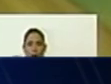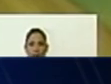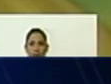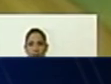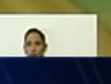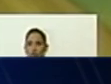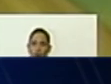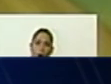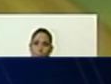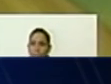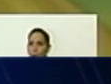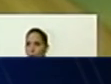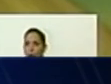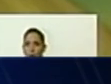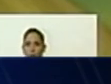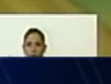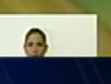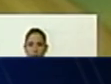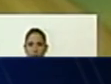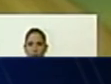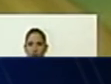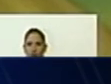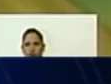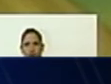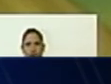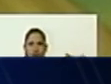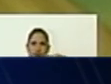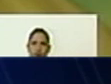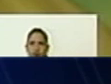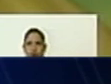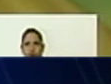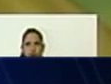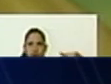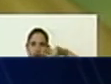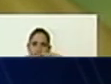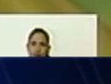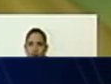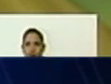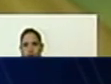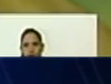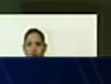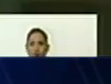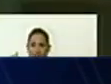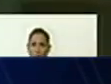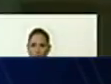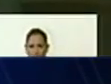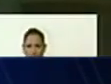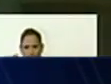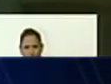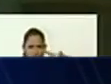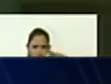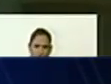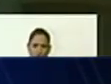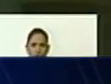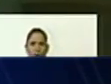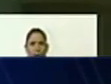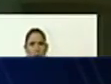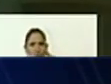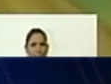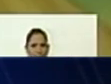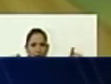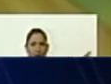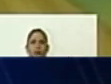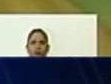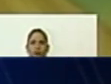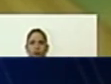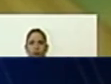Caracas. Incursión del avión espía sobre la región de vuelo de Maiquetía. En el 2019